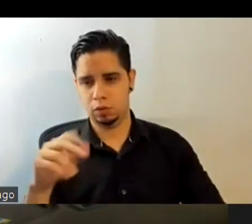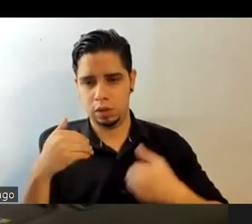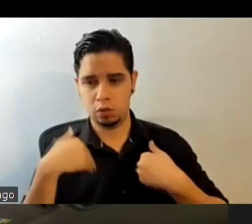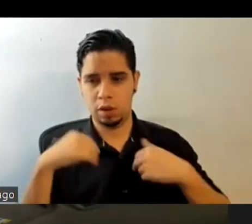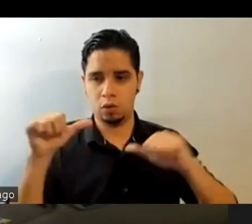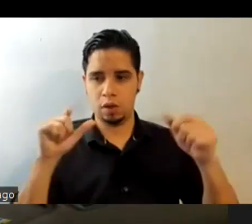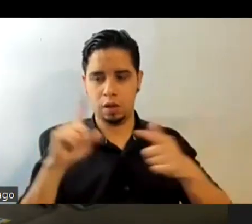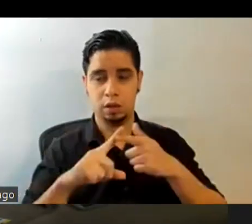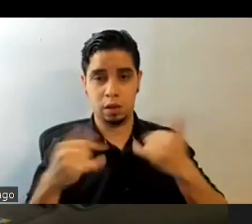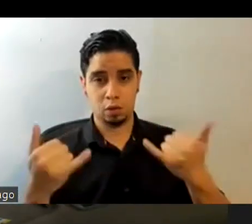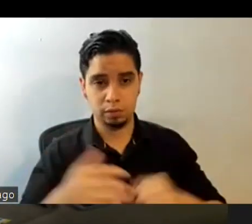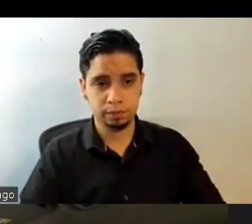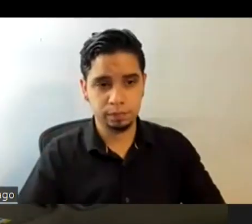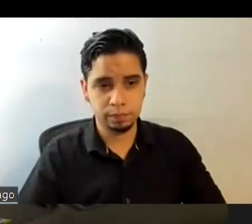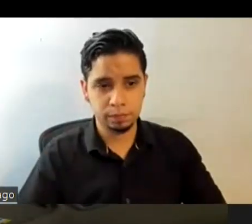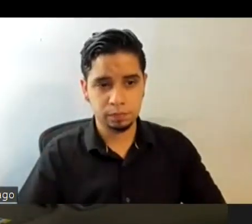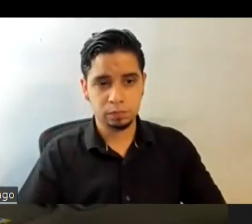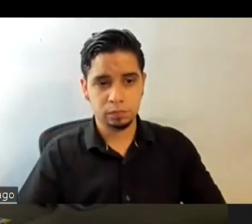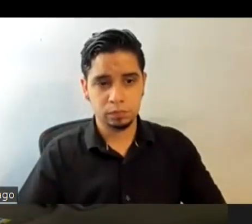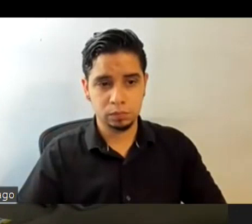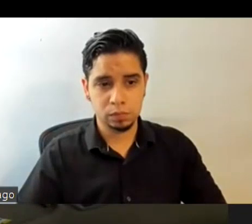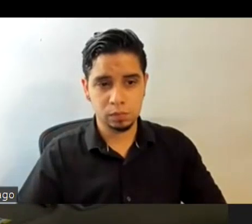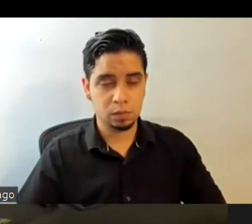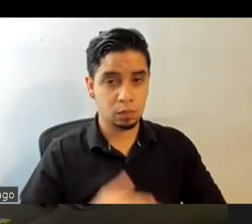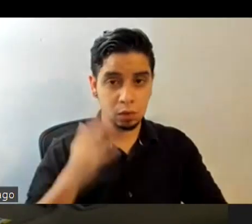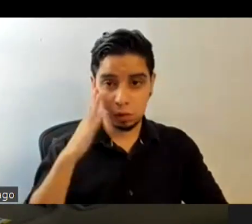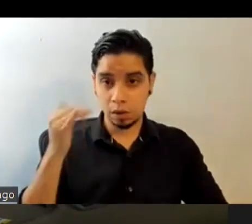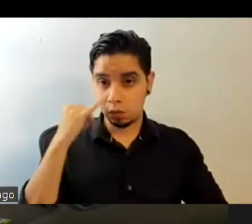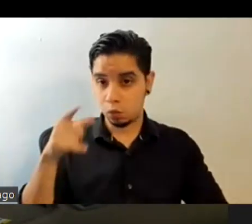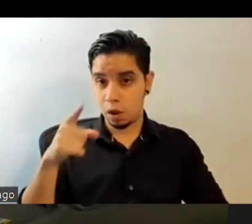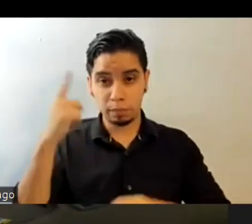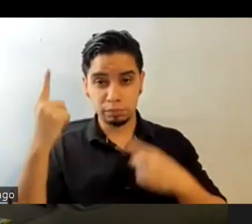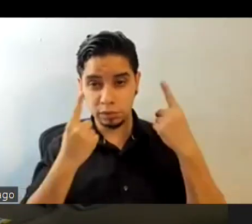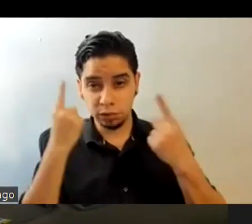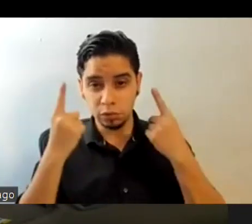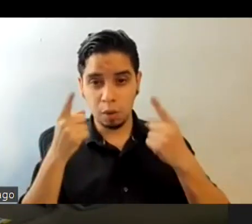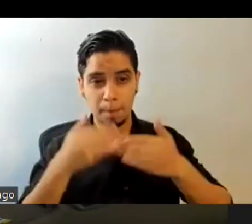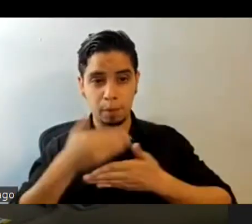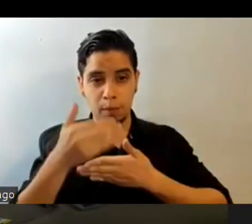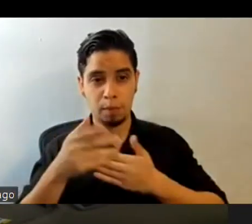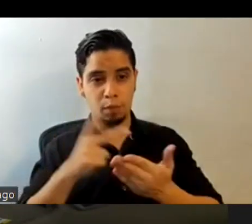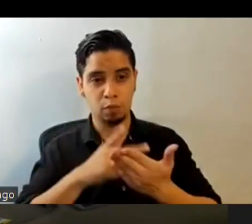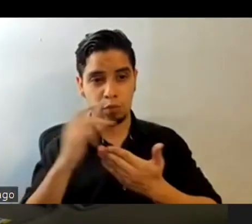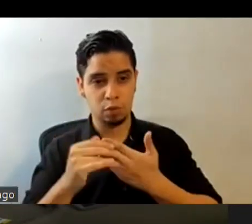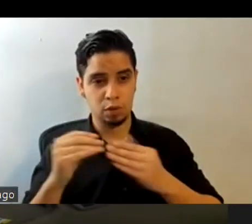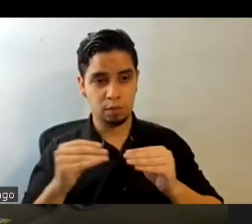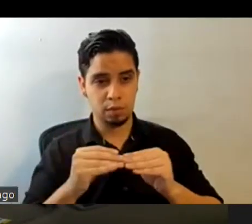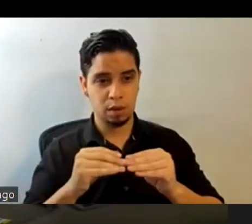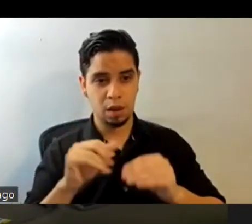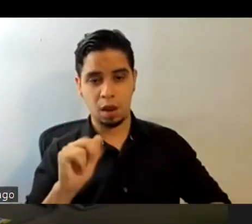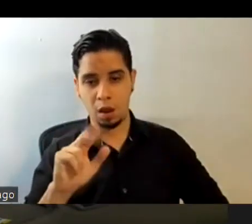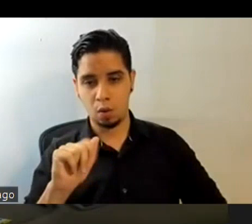A mí me parece que, no sé si lo has pensado, pero uno de los próximos proyectos es escribir un poco de la